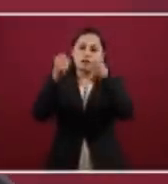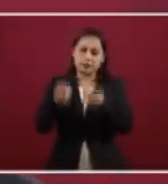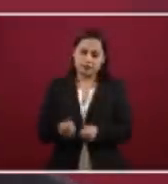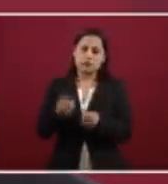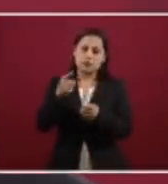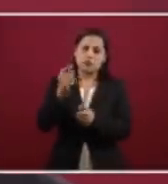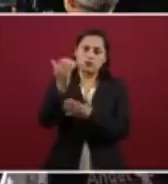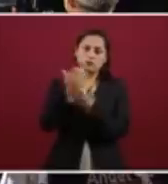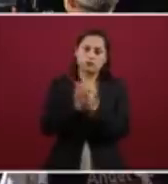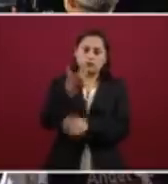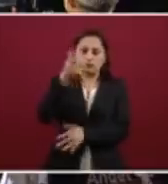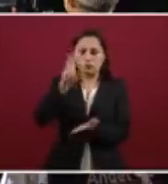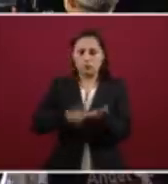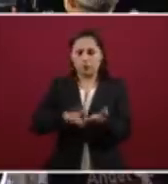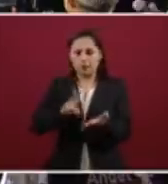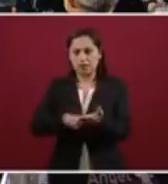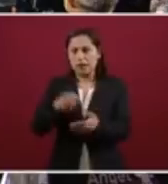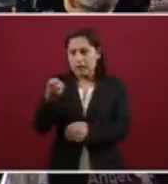nosotros.